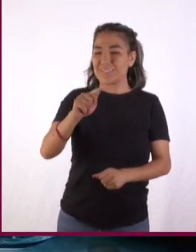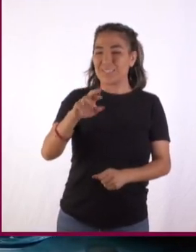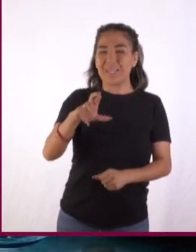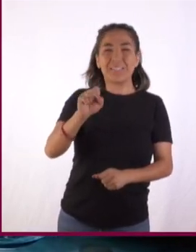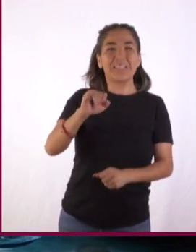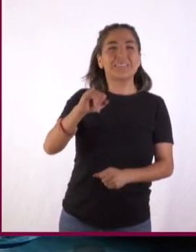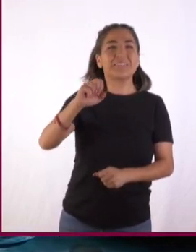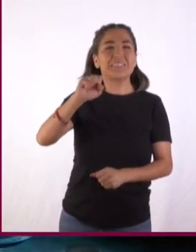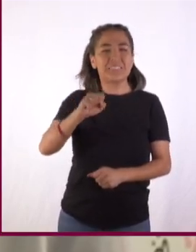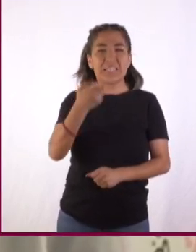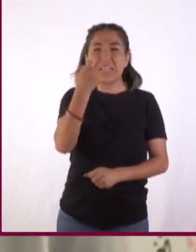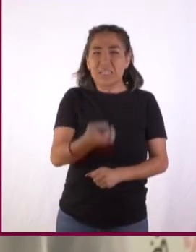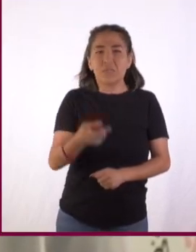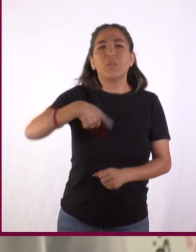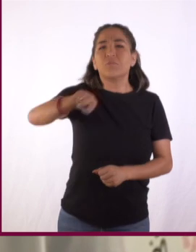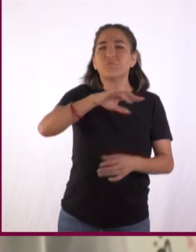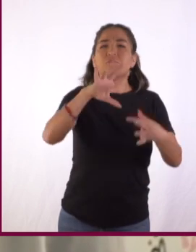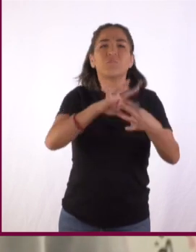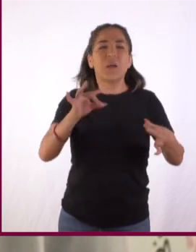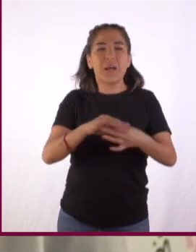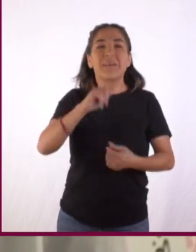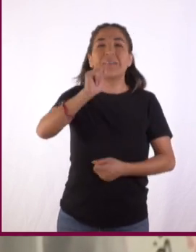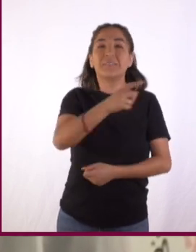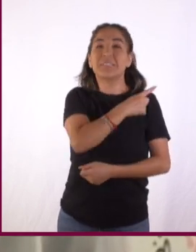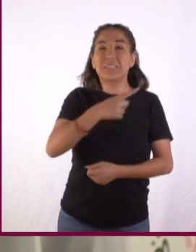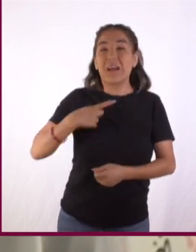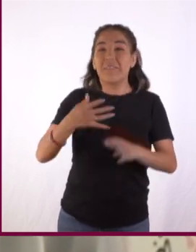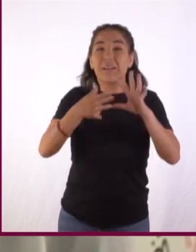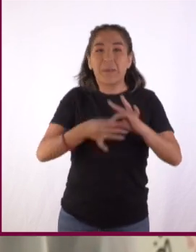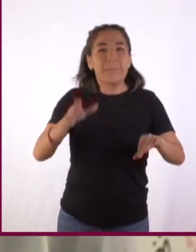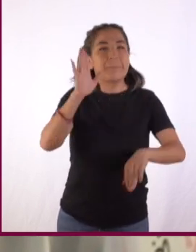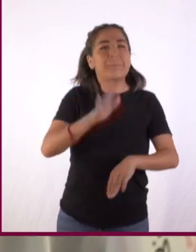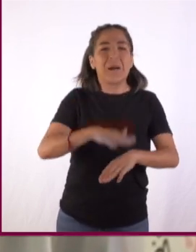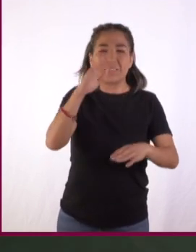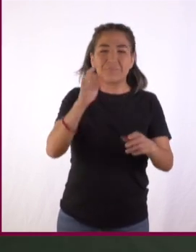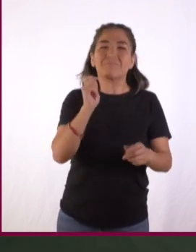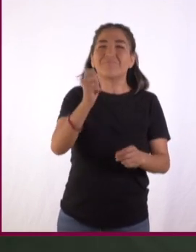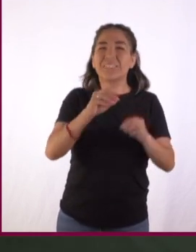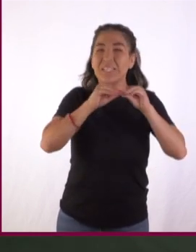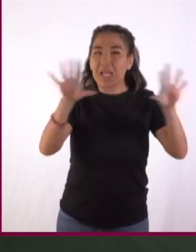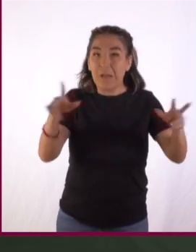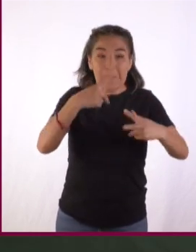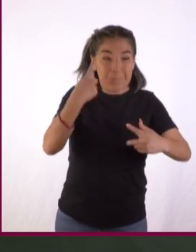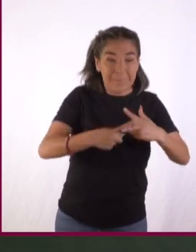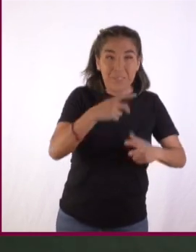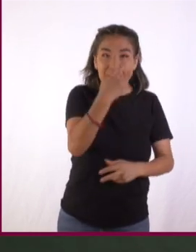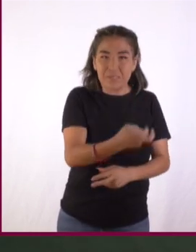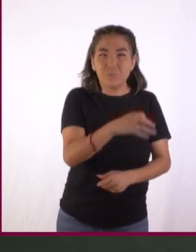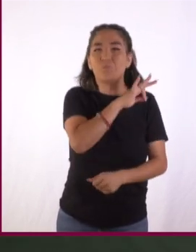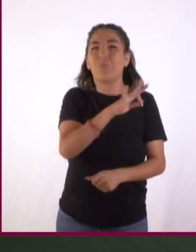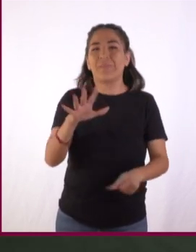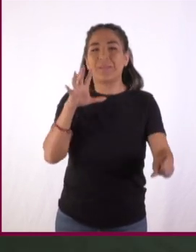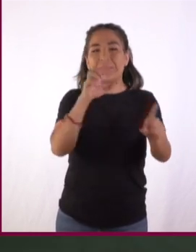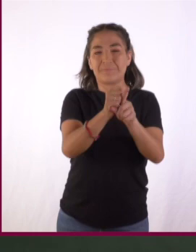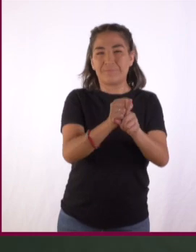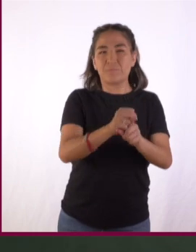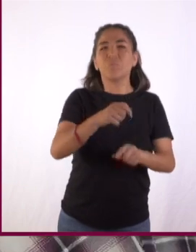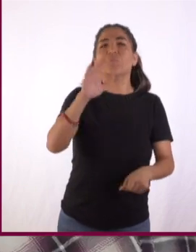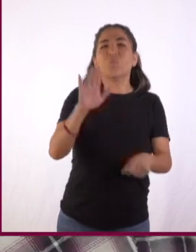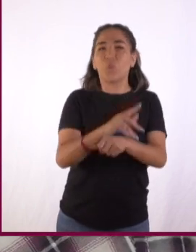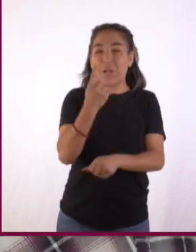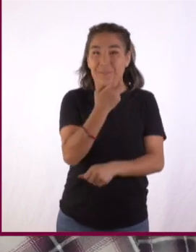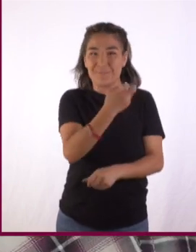por histéresis. Muchos de ellos han argumentado que deben ser las explicaciones matemáticas las que consigan